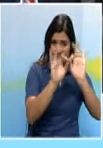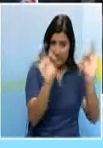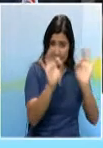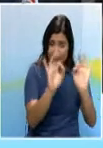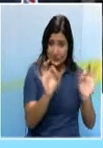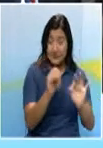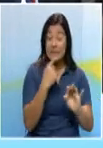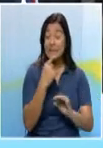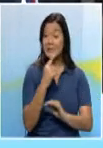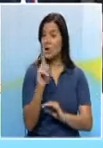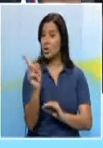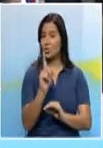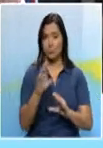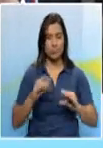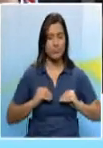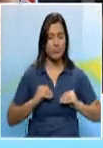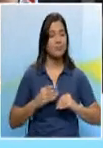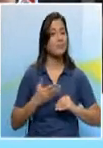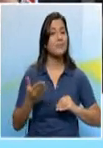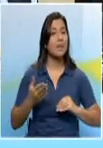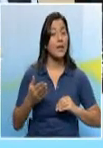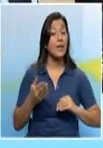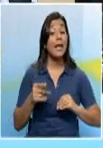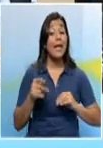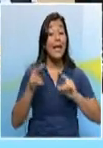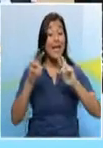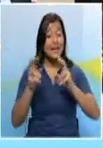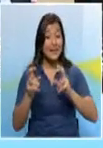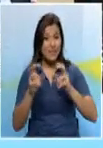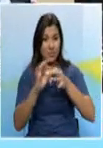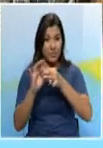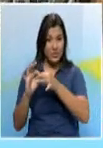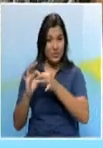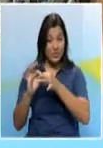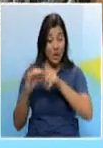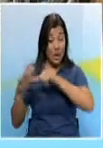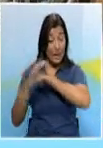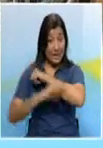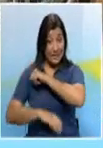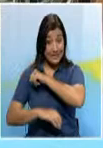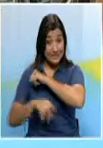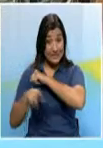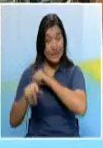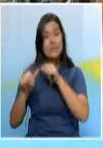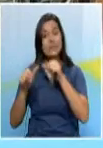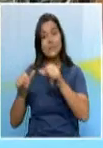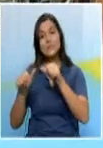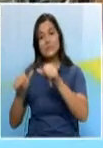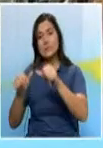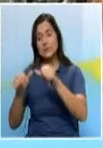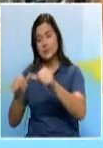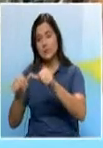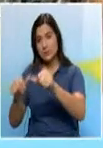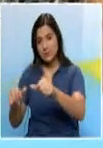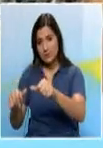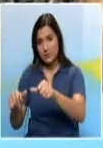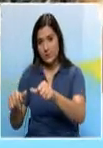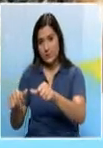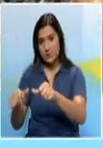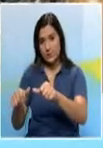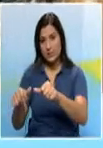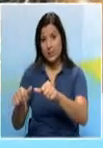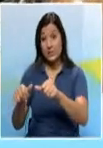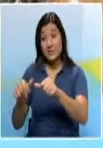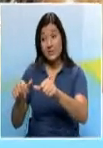no aceptarán de ningún modo es que ese tema de lo que son los embargos se siga dilucidando o se pueda hacer este trámite en